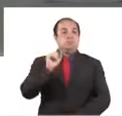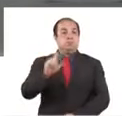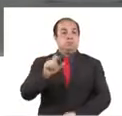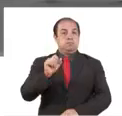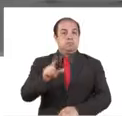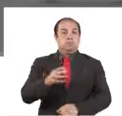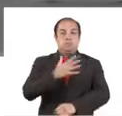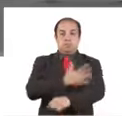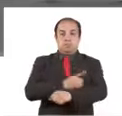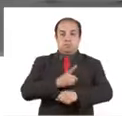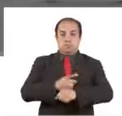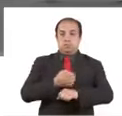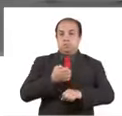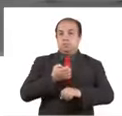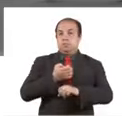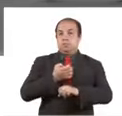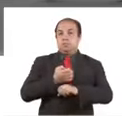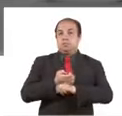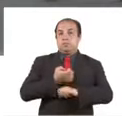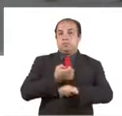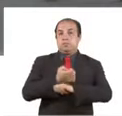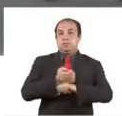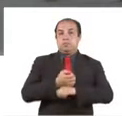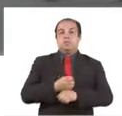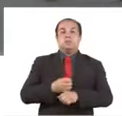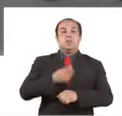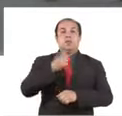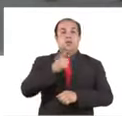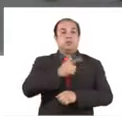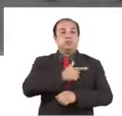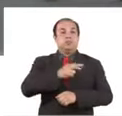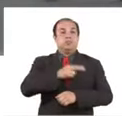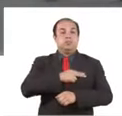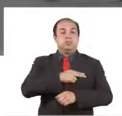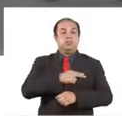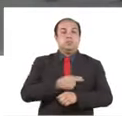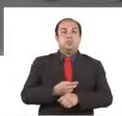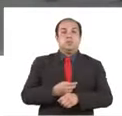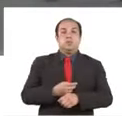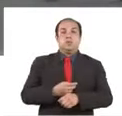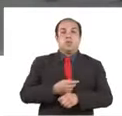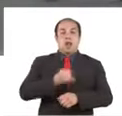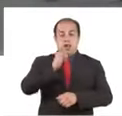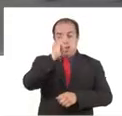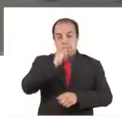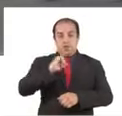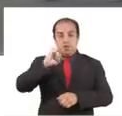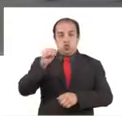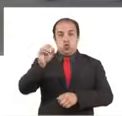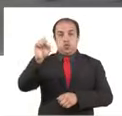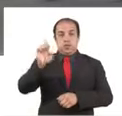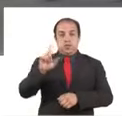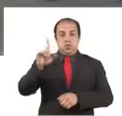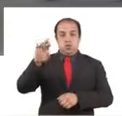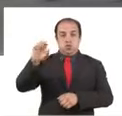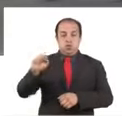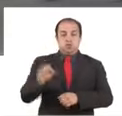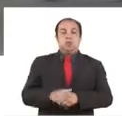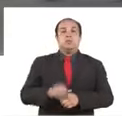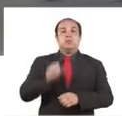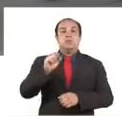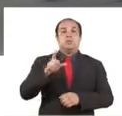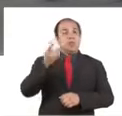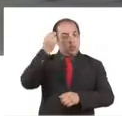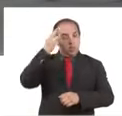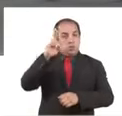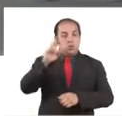al coordinador estatal de la Guardia Nacional, al comisario José Luis Bucio, y también al doctor